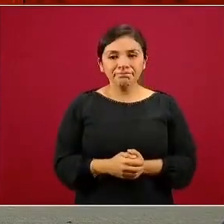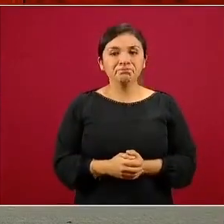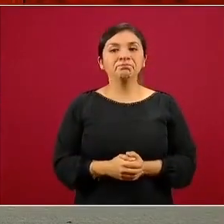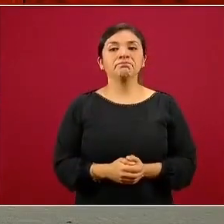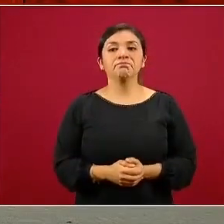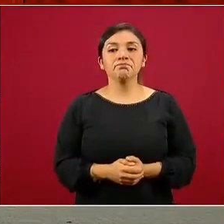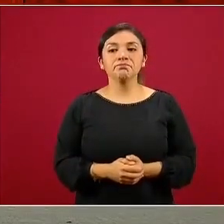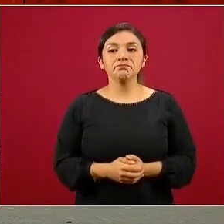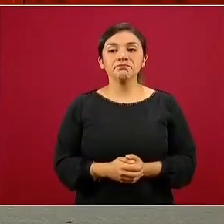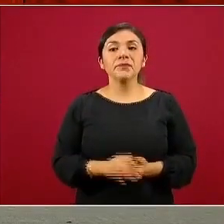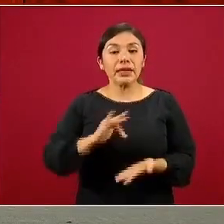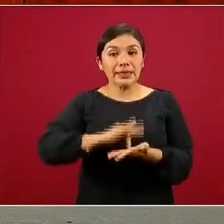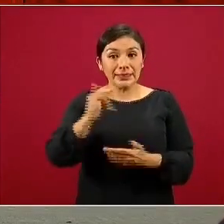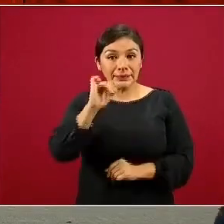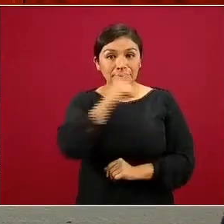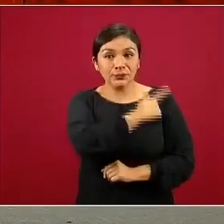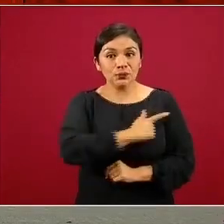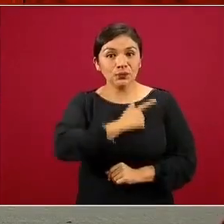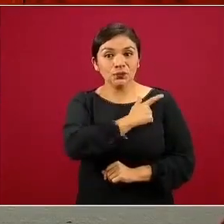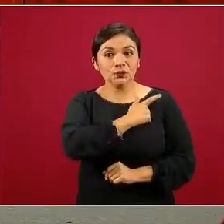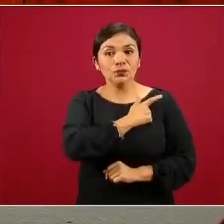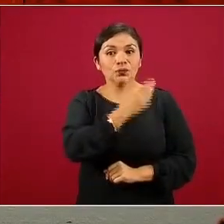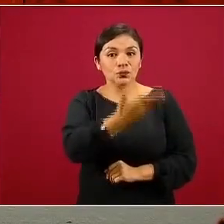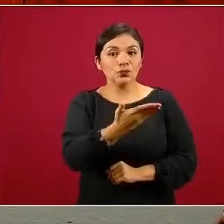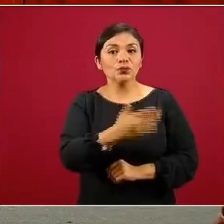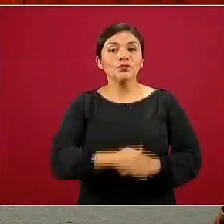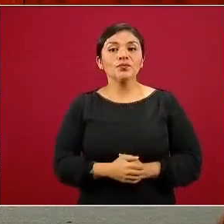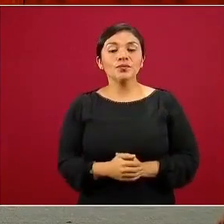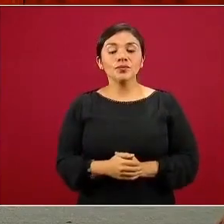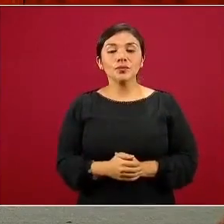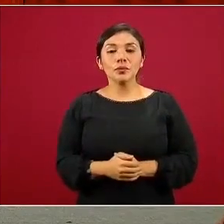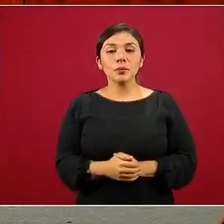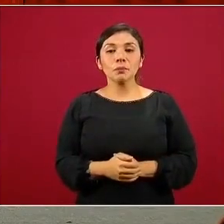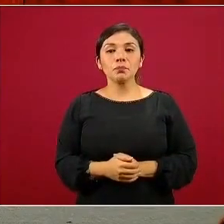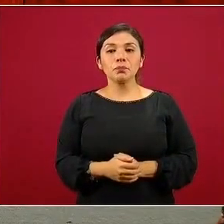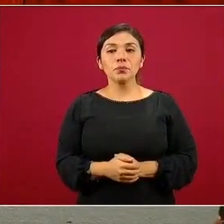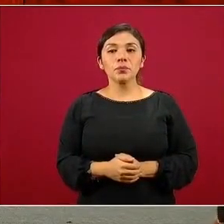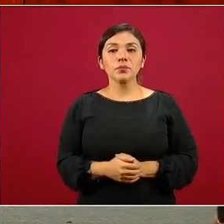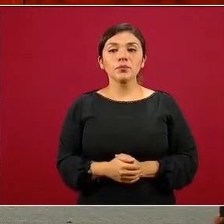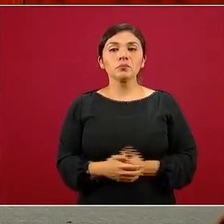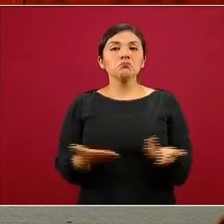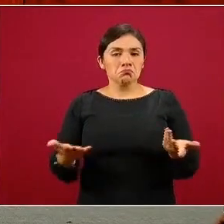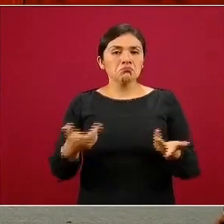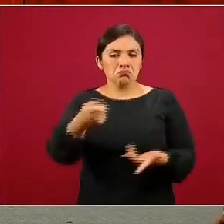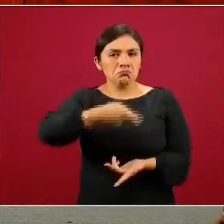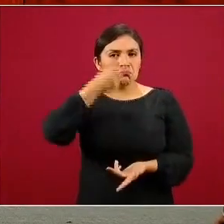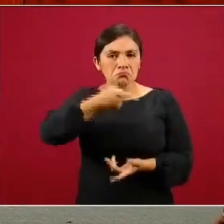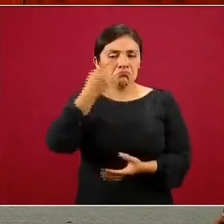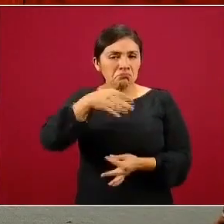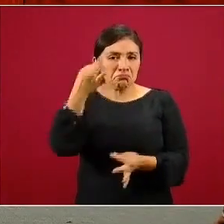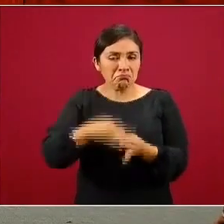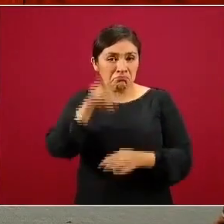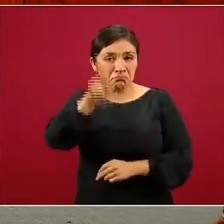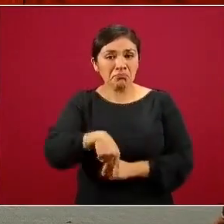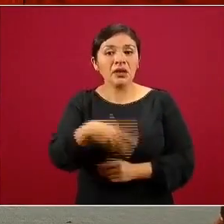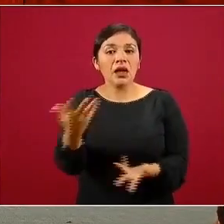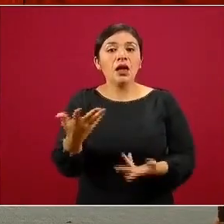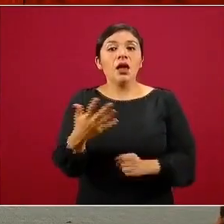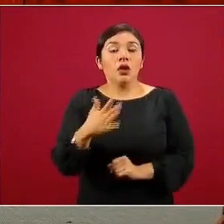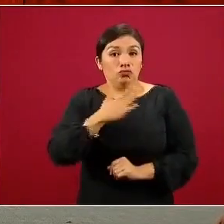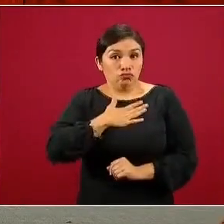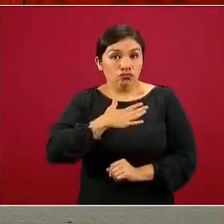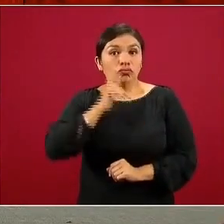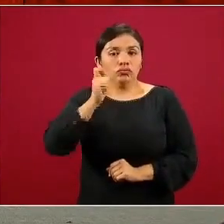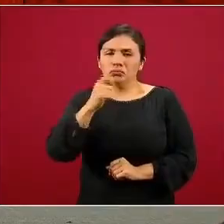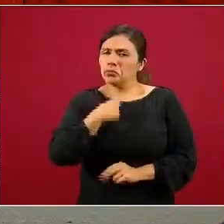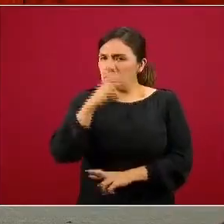gracias. Sí, con mucho gusto, Blanca. Pues como bien lo has mencionado, nosotros